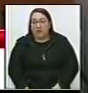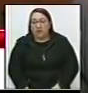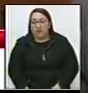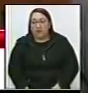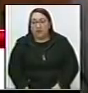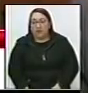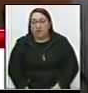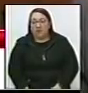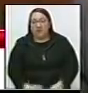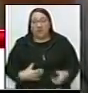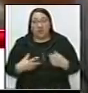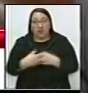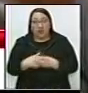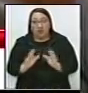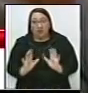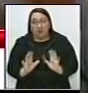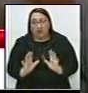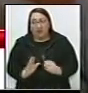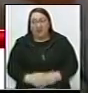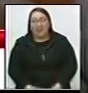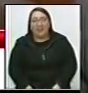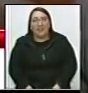si quiere, aunque no me la haya pedido.